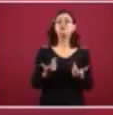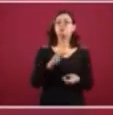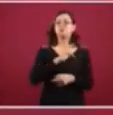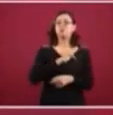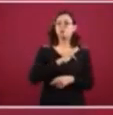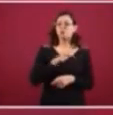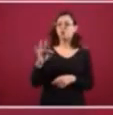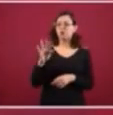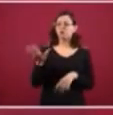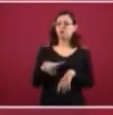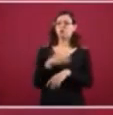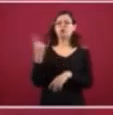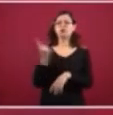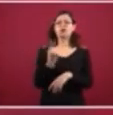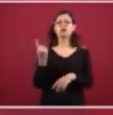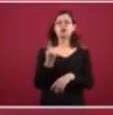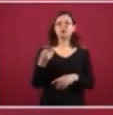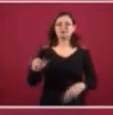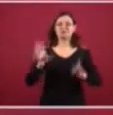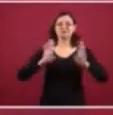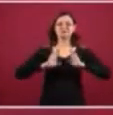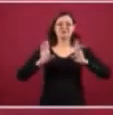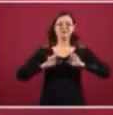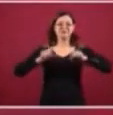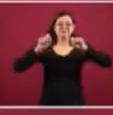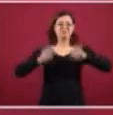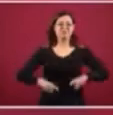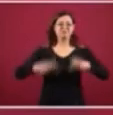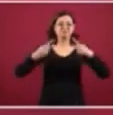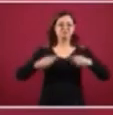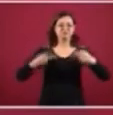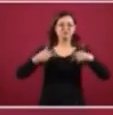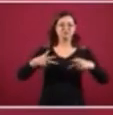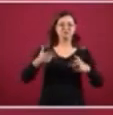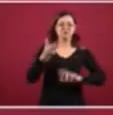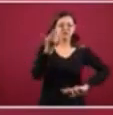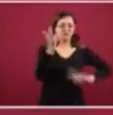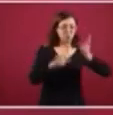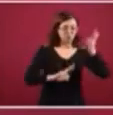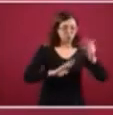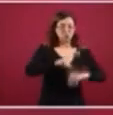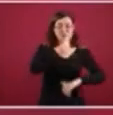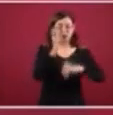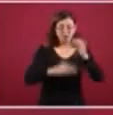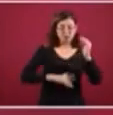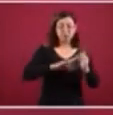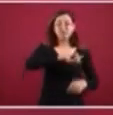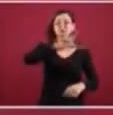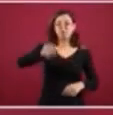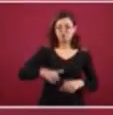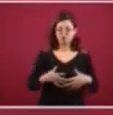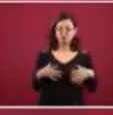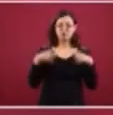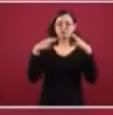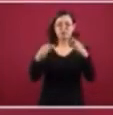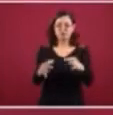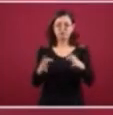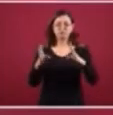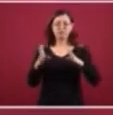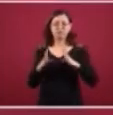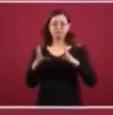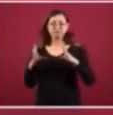surge de un movimiento social, surge después de la revolución, surge después de un golpe de